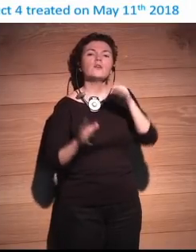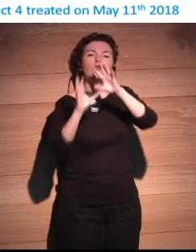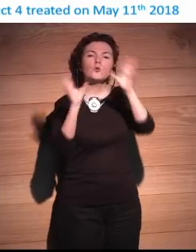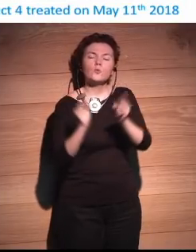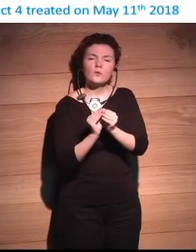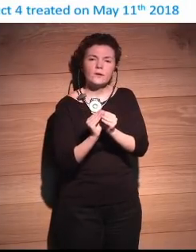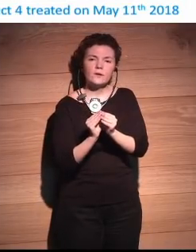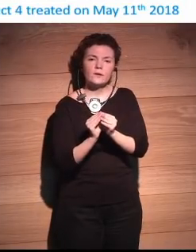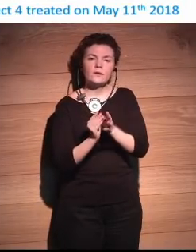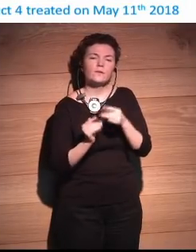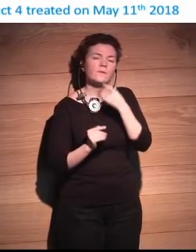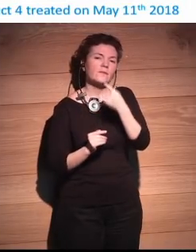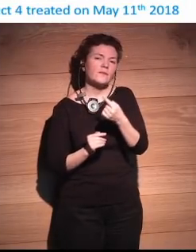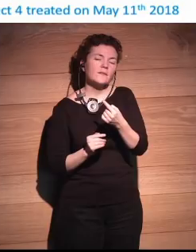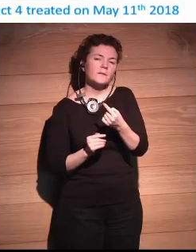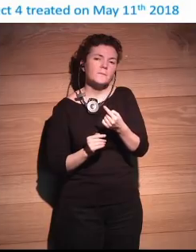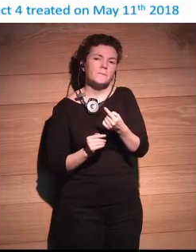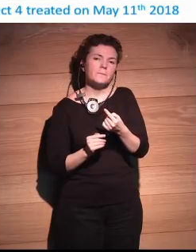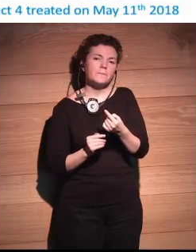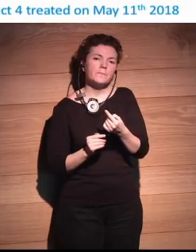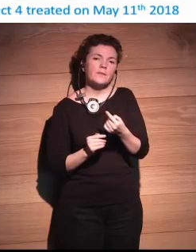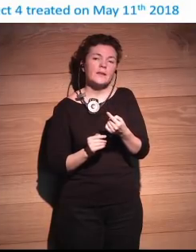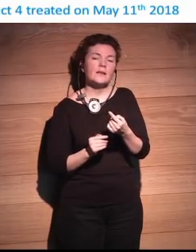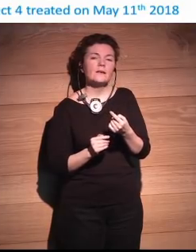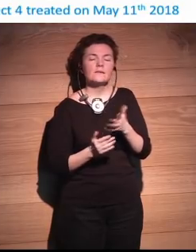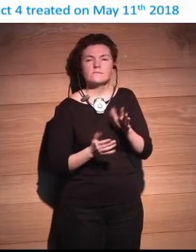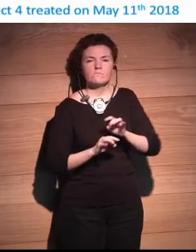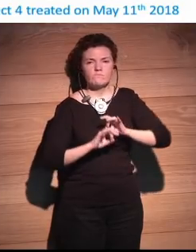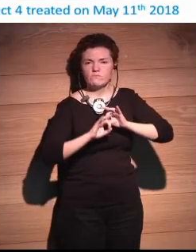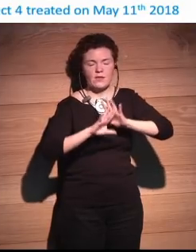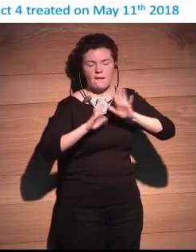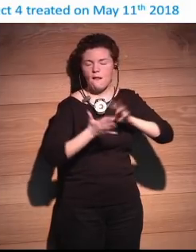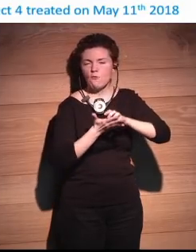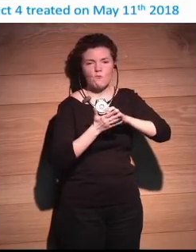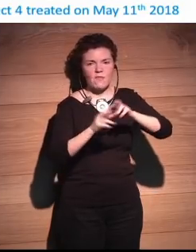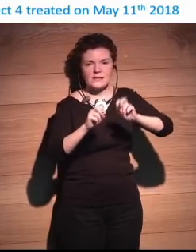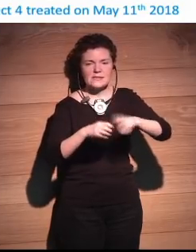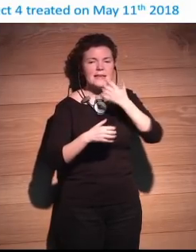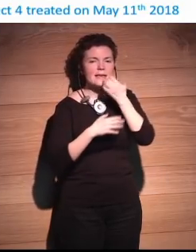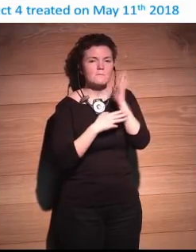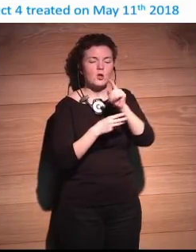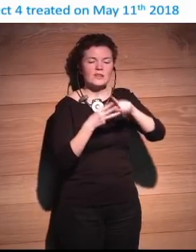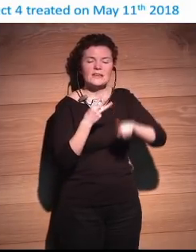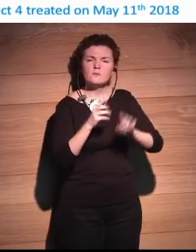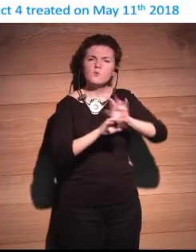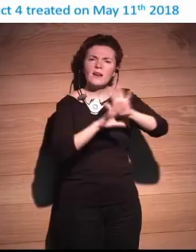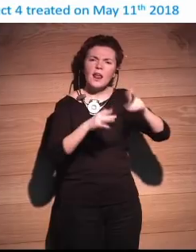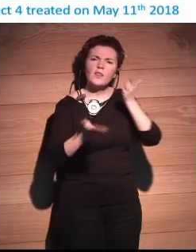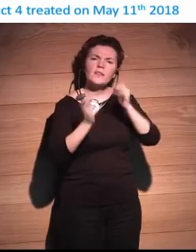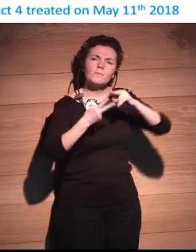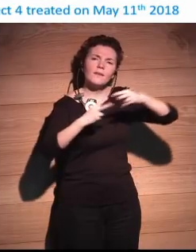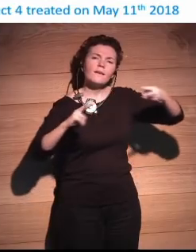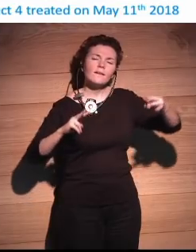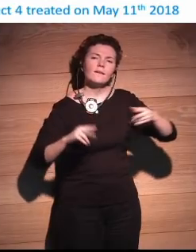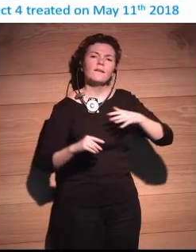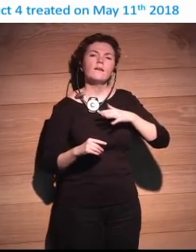concluir diciéndoles que sin duda, bueno, tenemos 3 ejemplos claros de terapia génica que